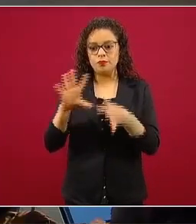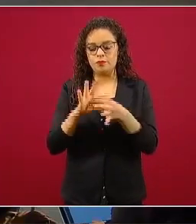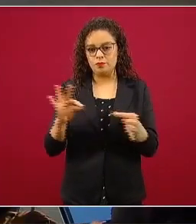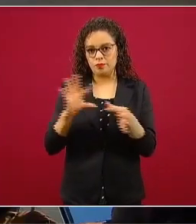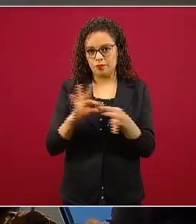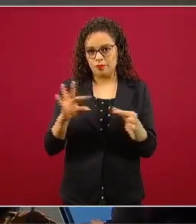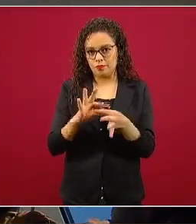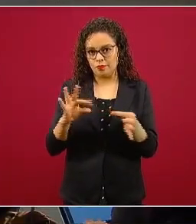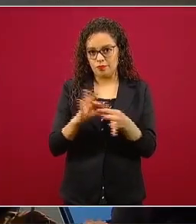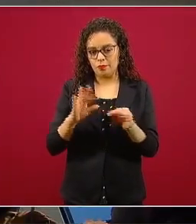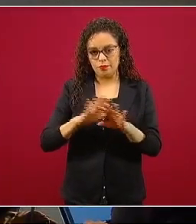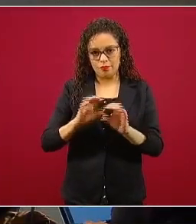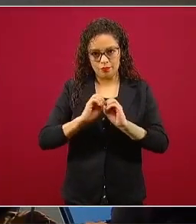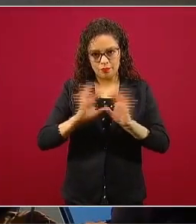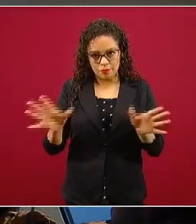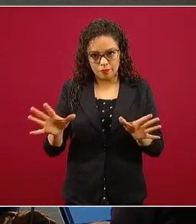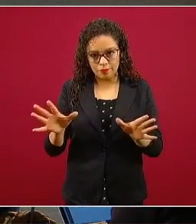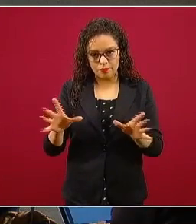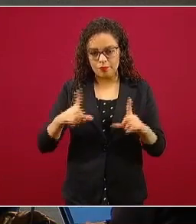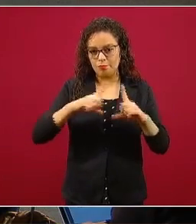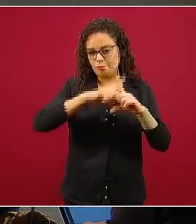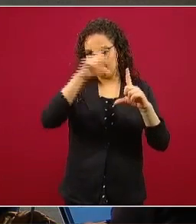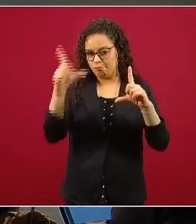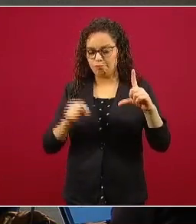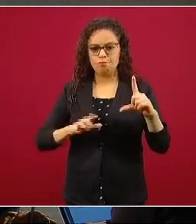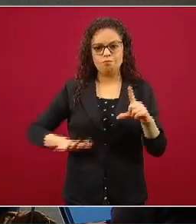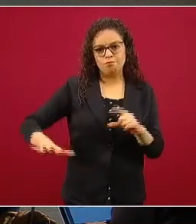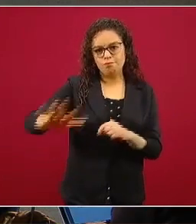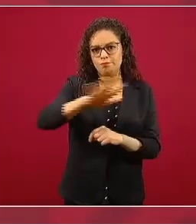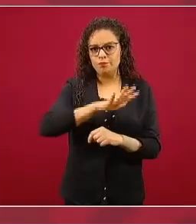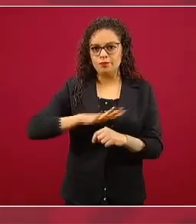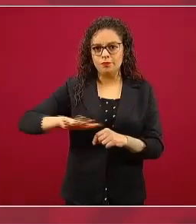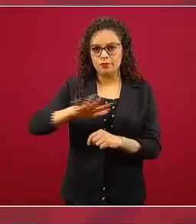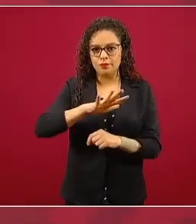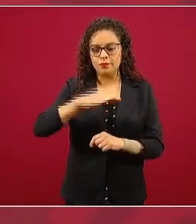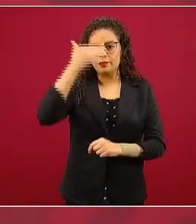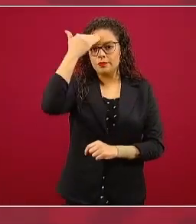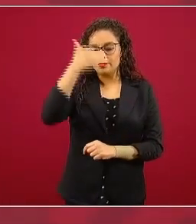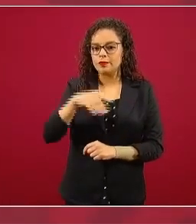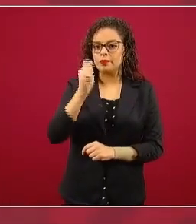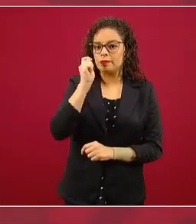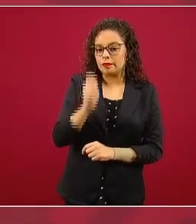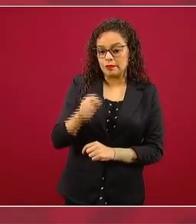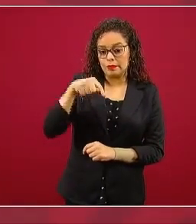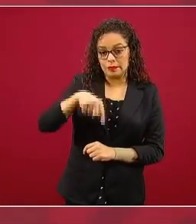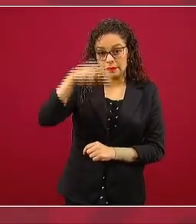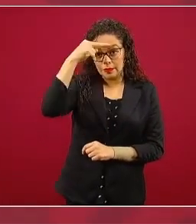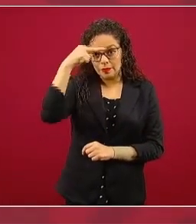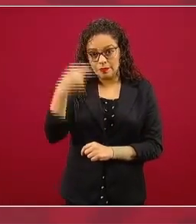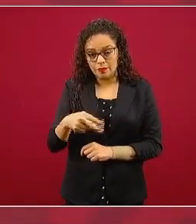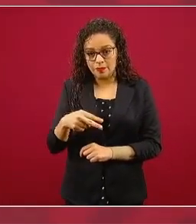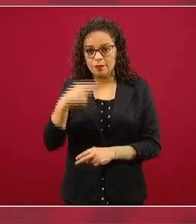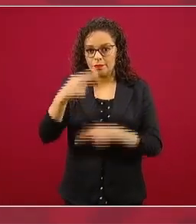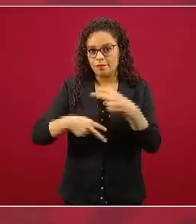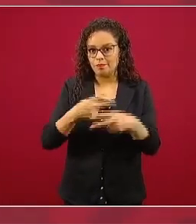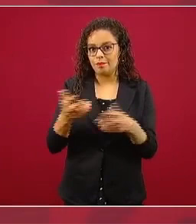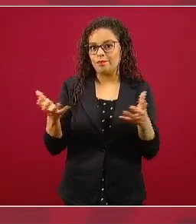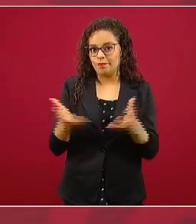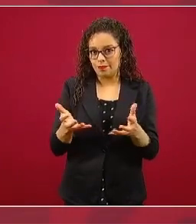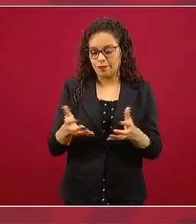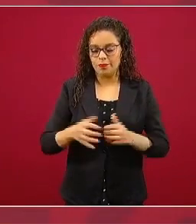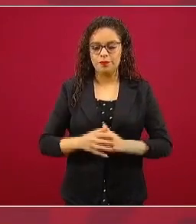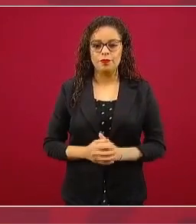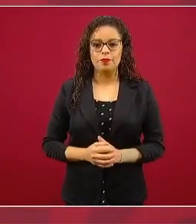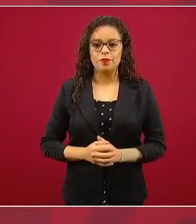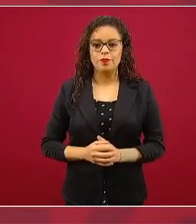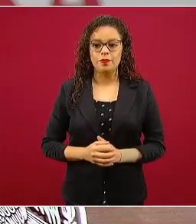y le va a informar al pueblo de México sobre la participación que se tiene